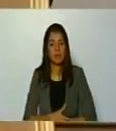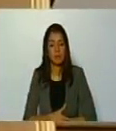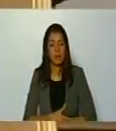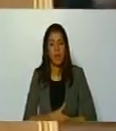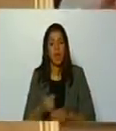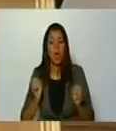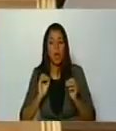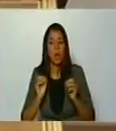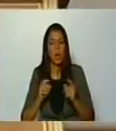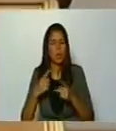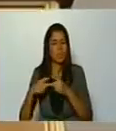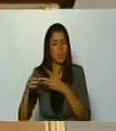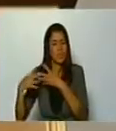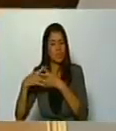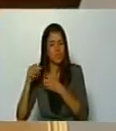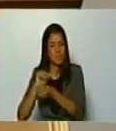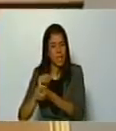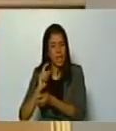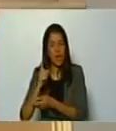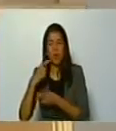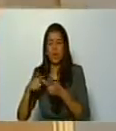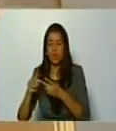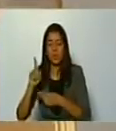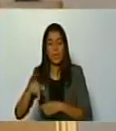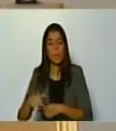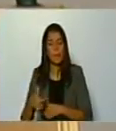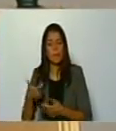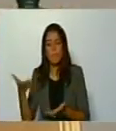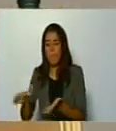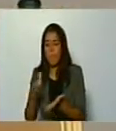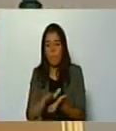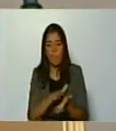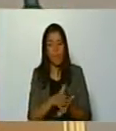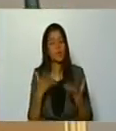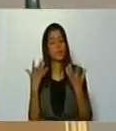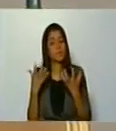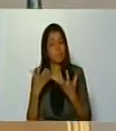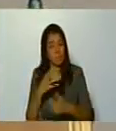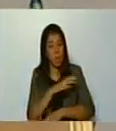la peste, etcétera. Eso pasó y eso se sabe.